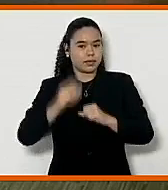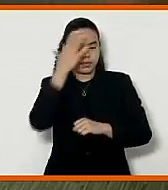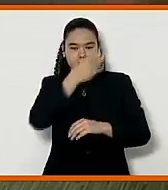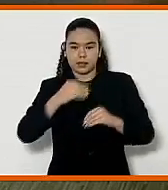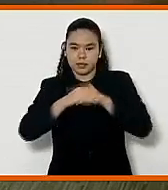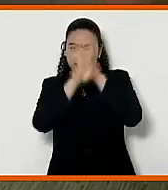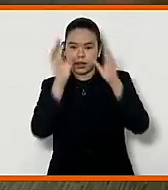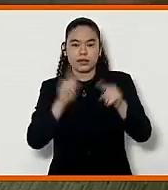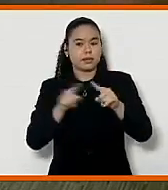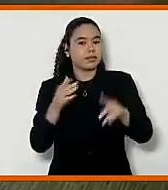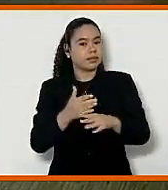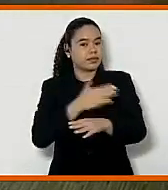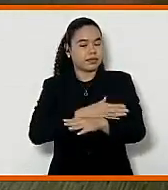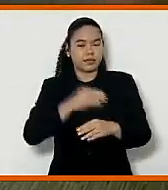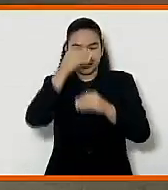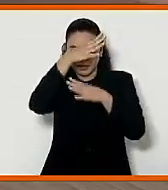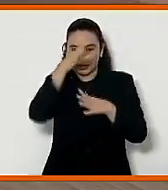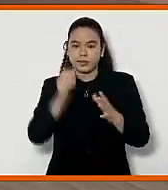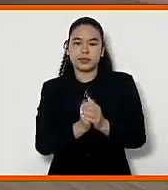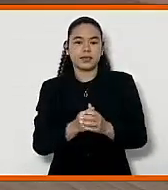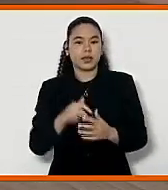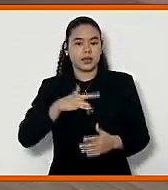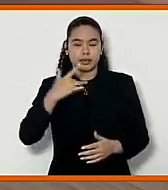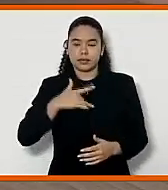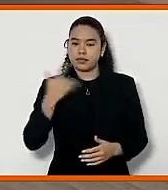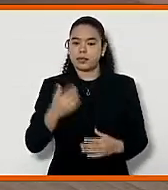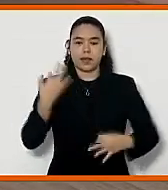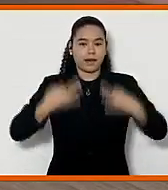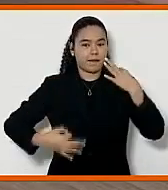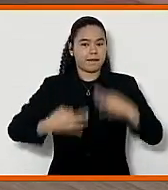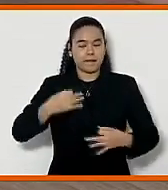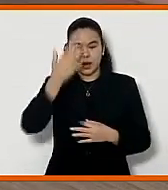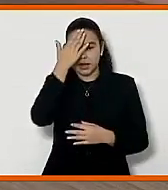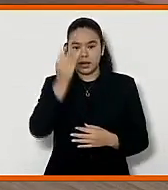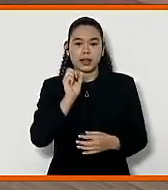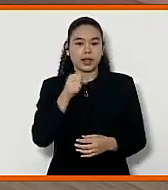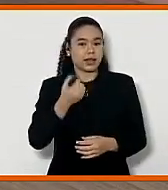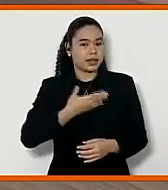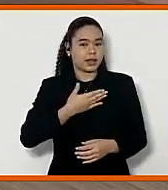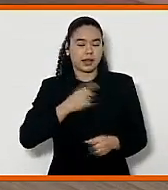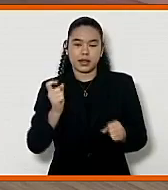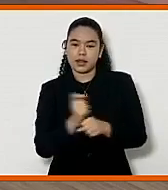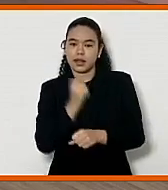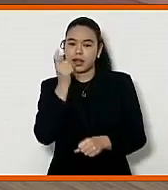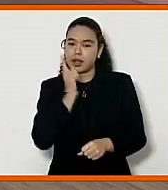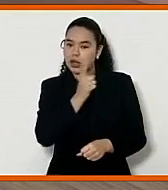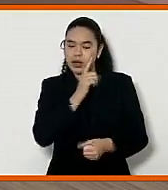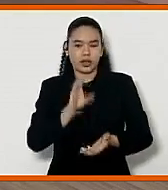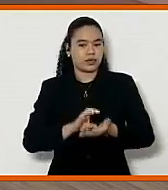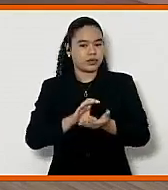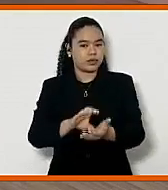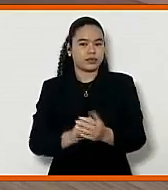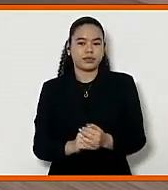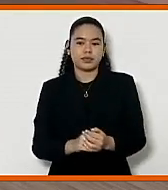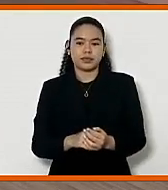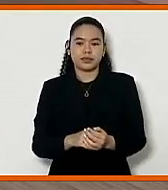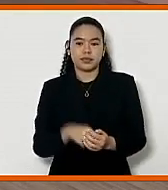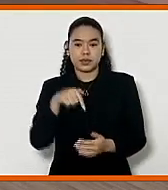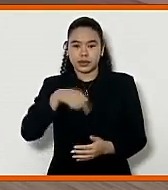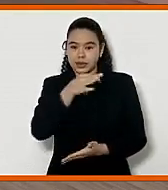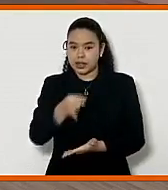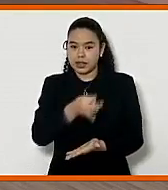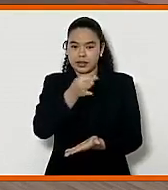mañana. Pero antes te quiero comentar que nos sentimos muy contentos porque sí tuvimos ganador para los dos superpremios. Y es de aquí, de